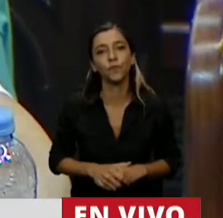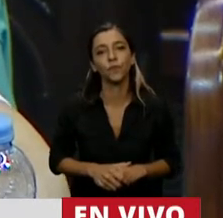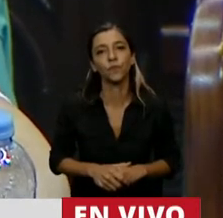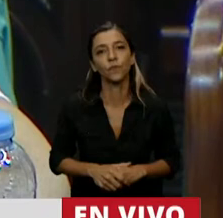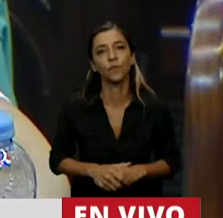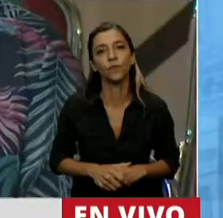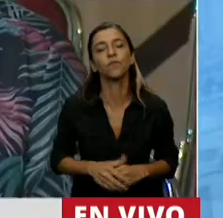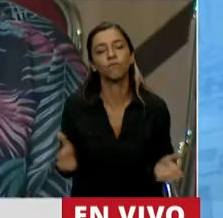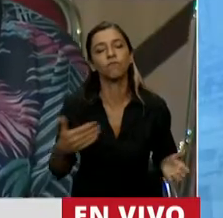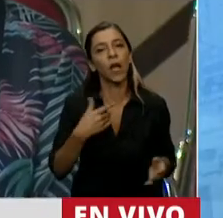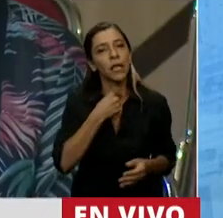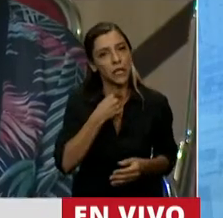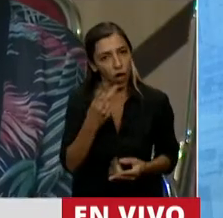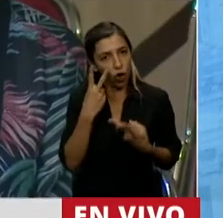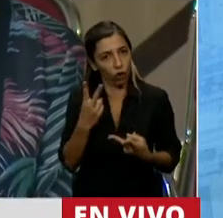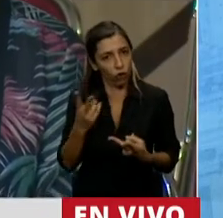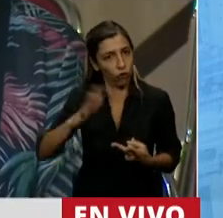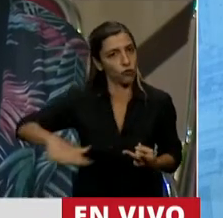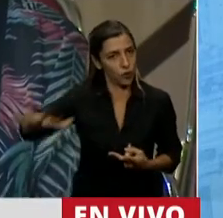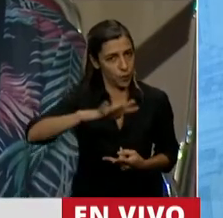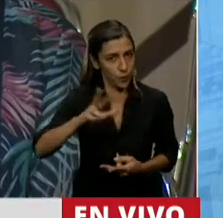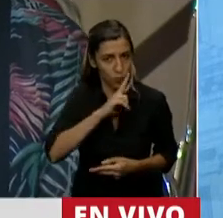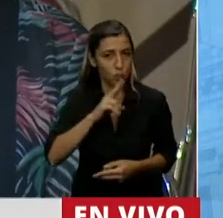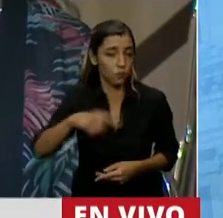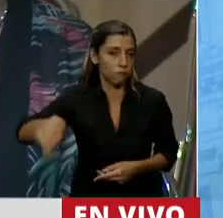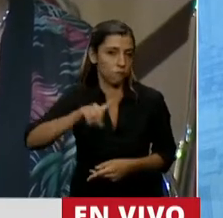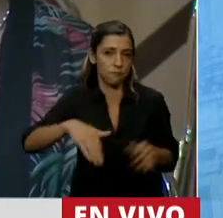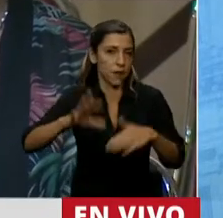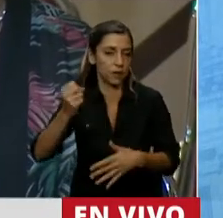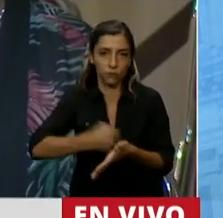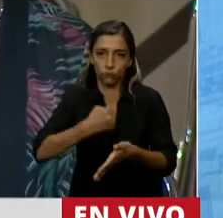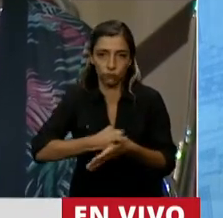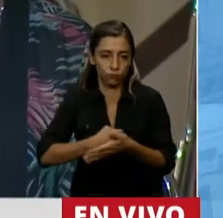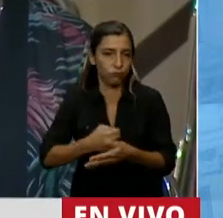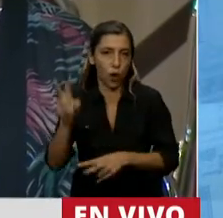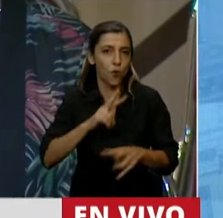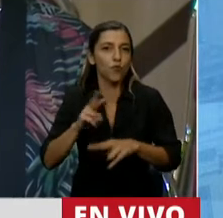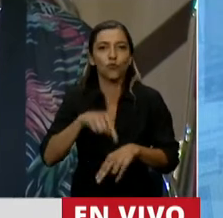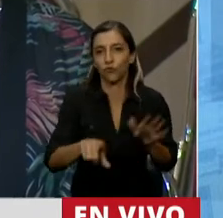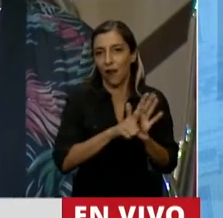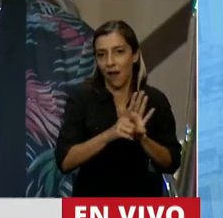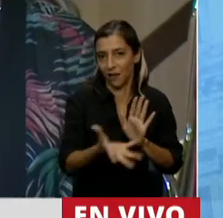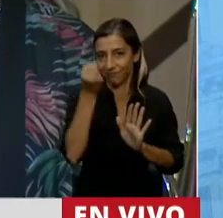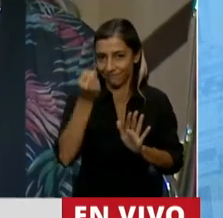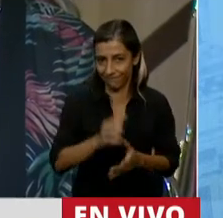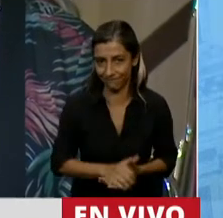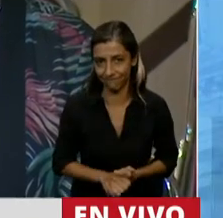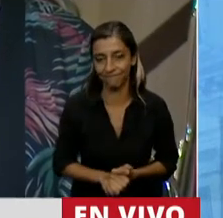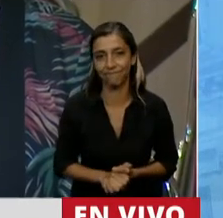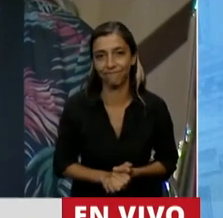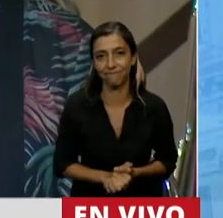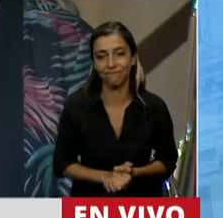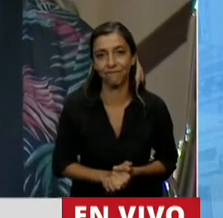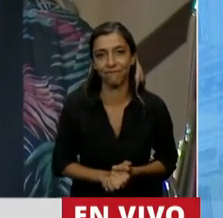quiero tener un reconocimiento con ellas y son las que han movilizado esta ley. En el